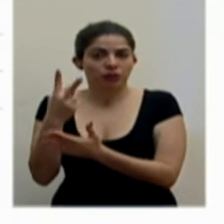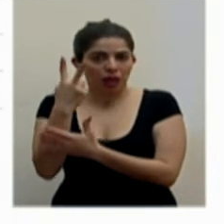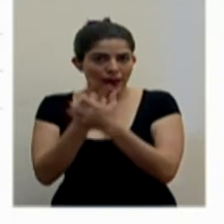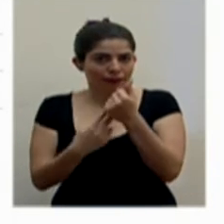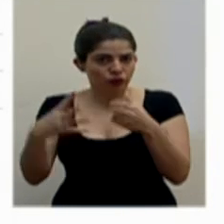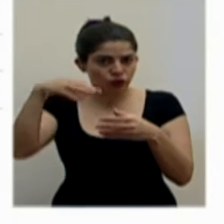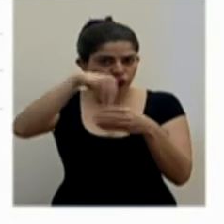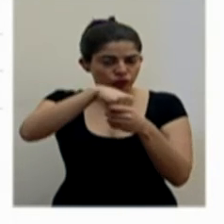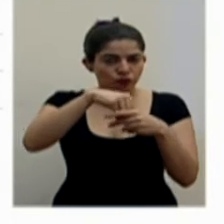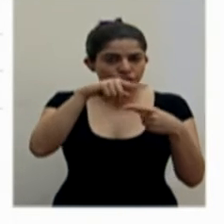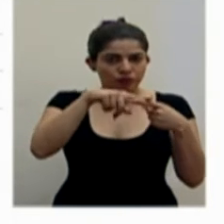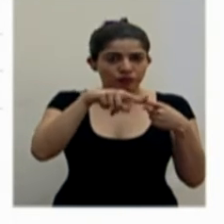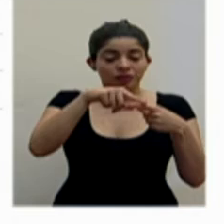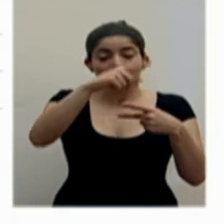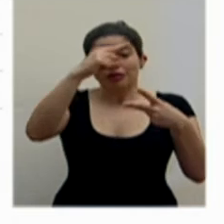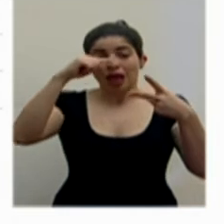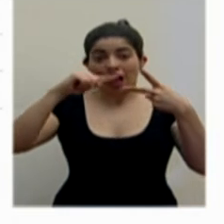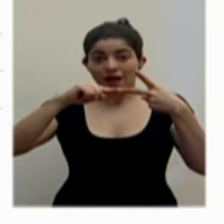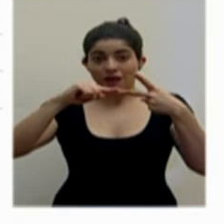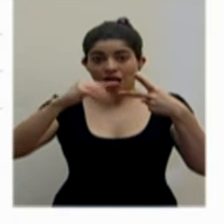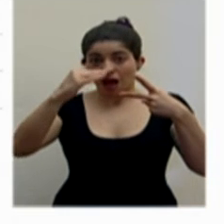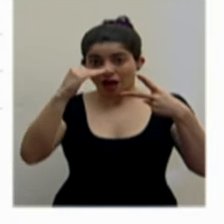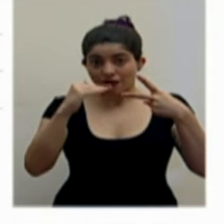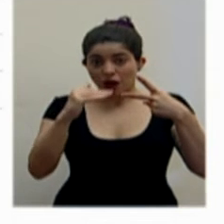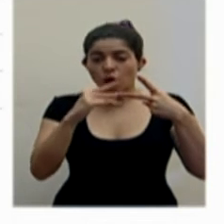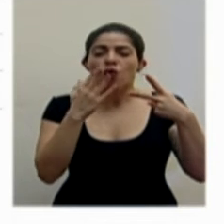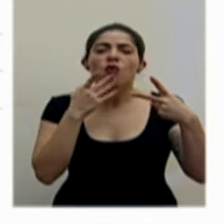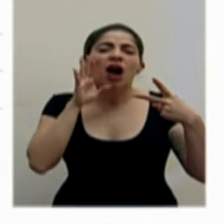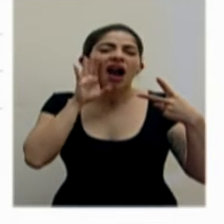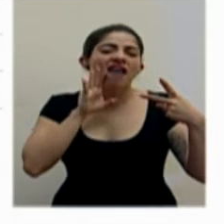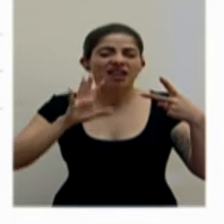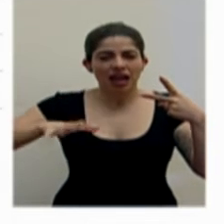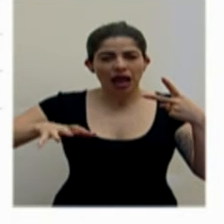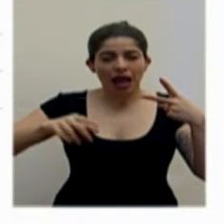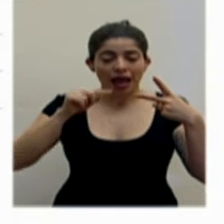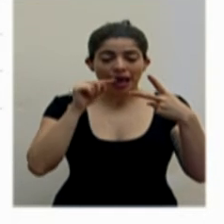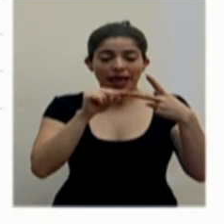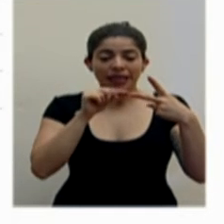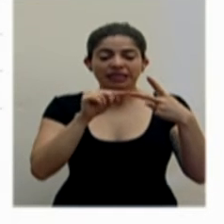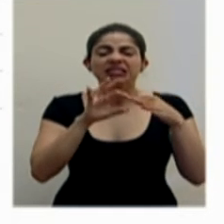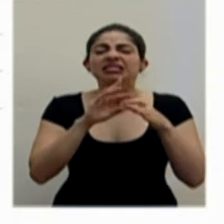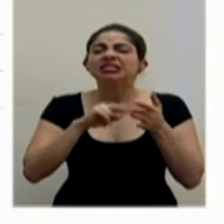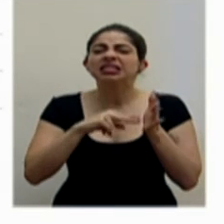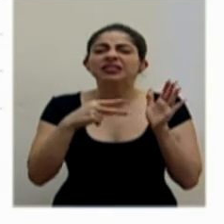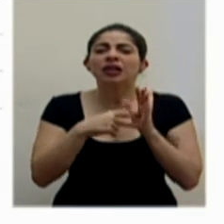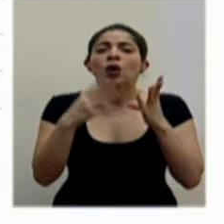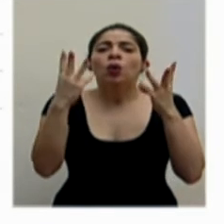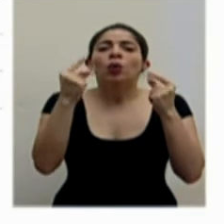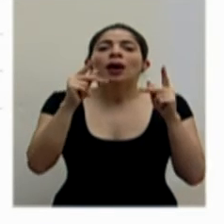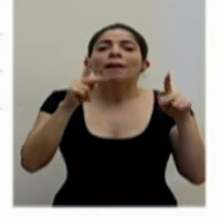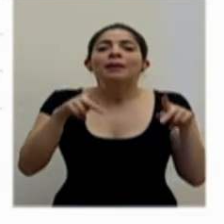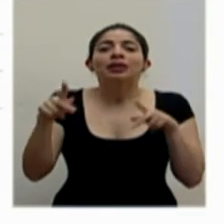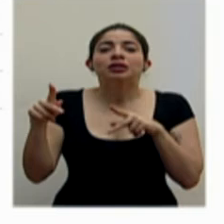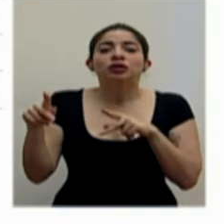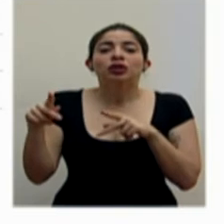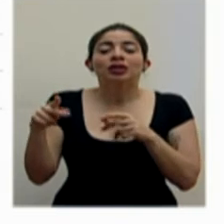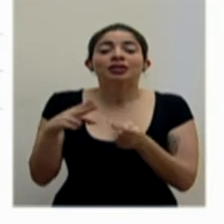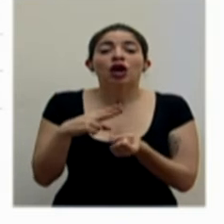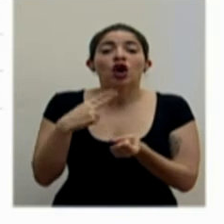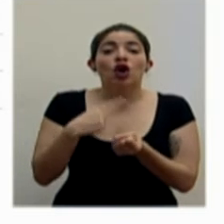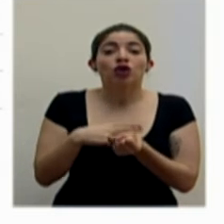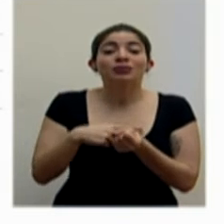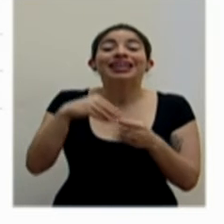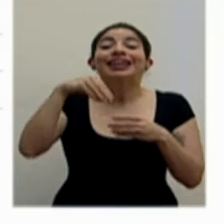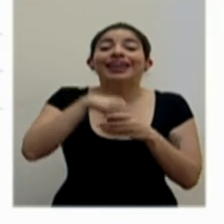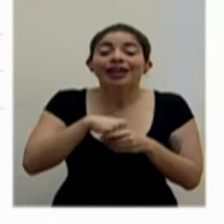Y la curva de abajo, que es la cafecita o naranjada, es la cantidad de personas que están hospitalizadas